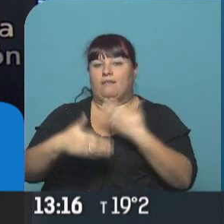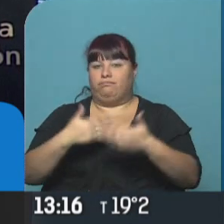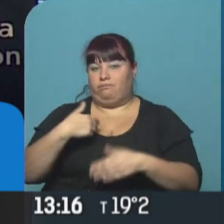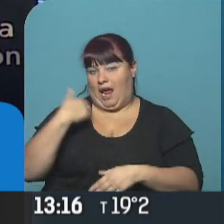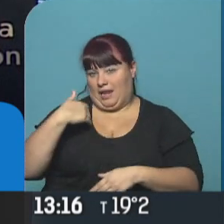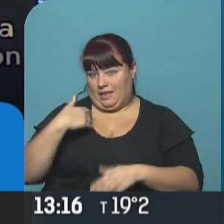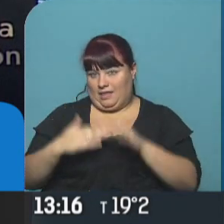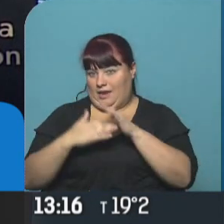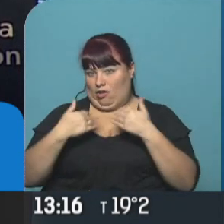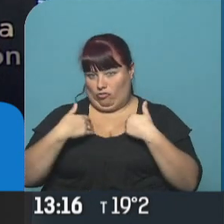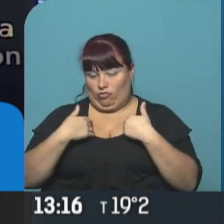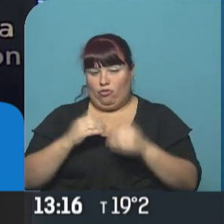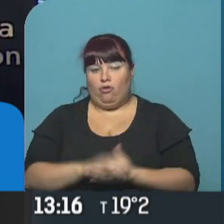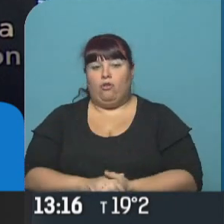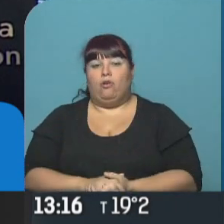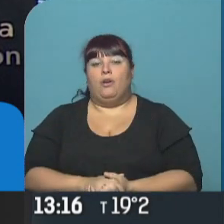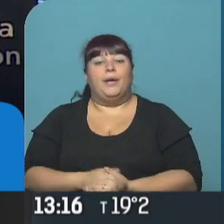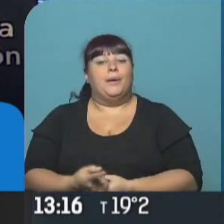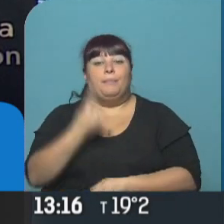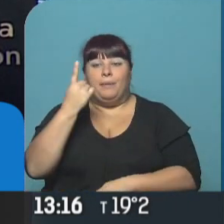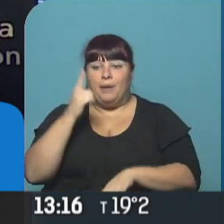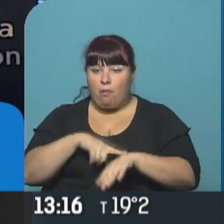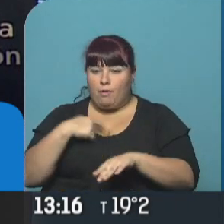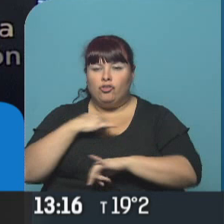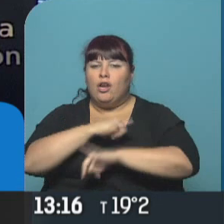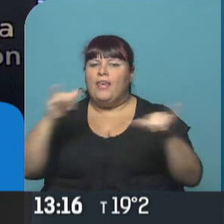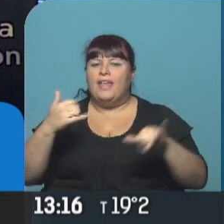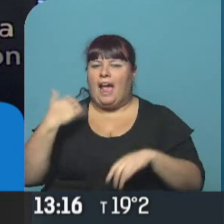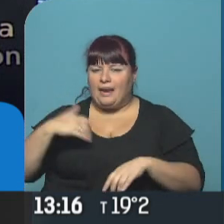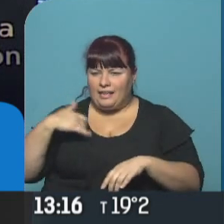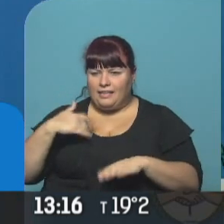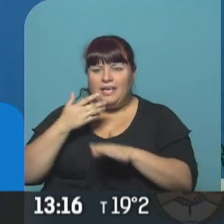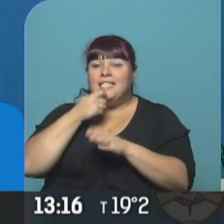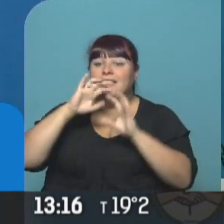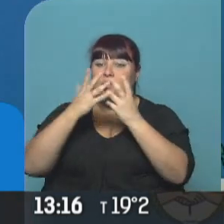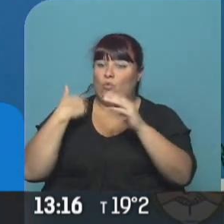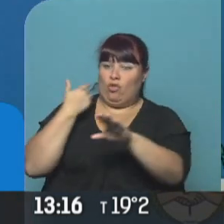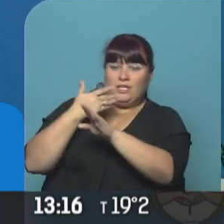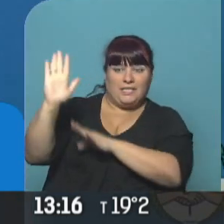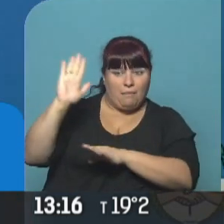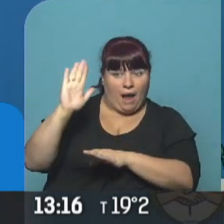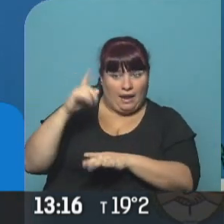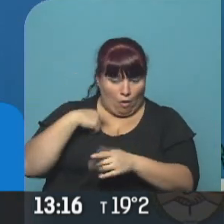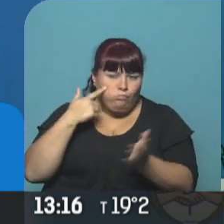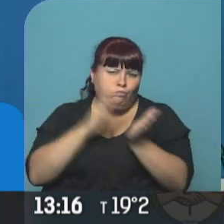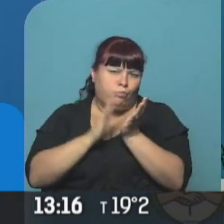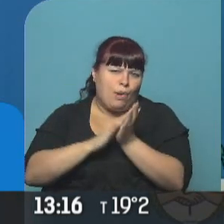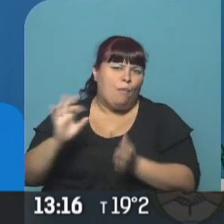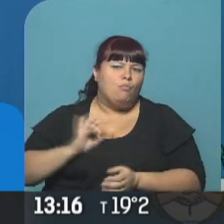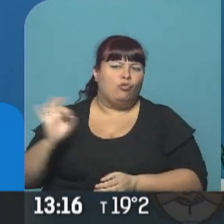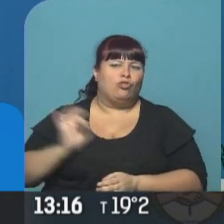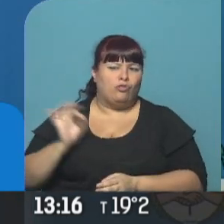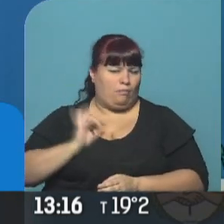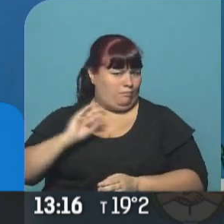Argentina. Y desde el primer momento le planteé a los argentinos que, aislados del mundo, como probamos durante varias